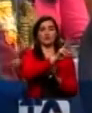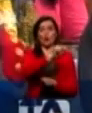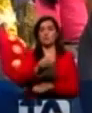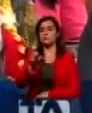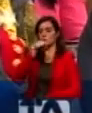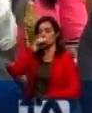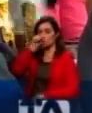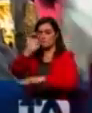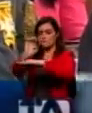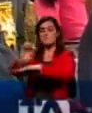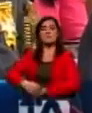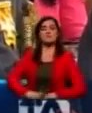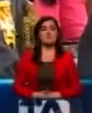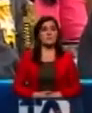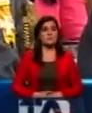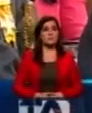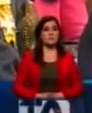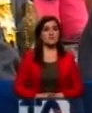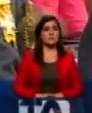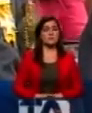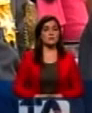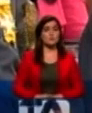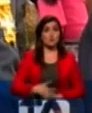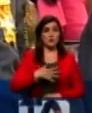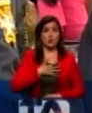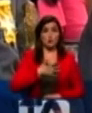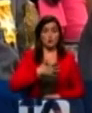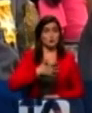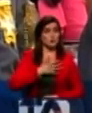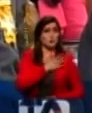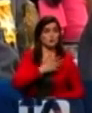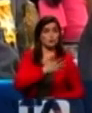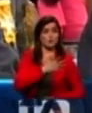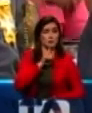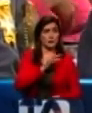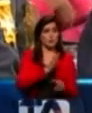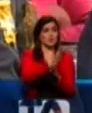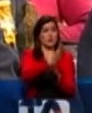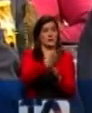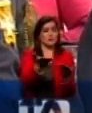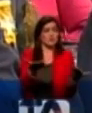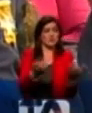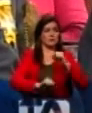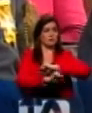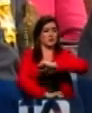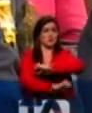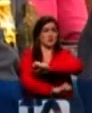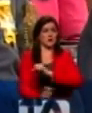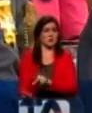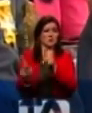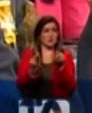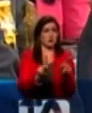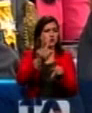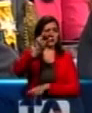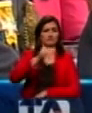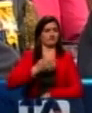patria. Ni yo, nadie, menos ustedes, pueden tener confianza ni lealtad sobre la base de un pacto no